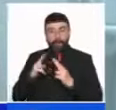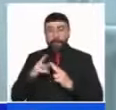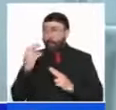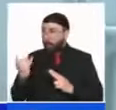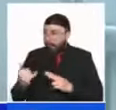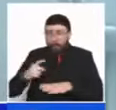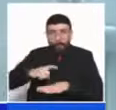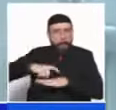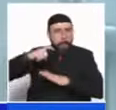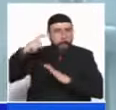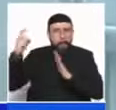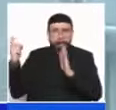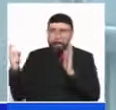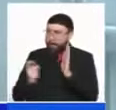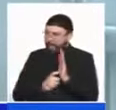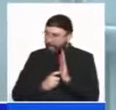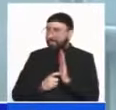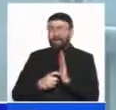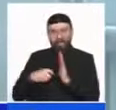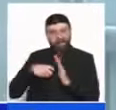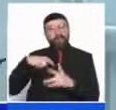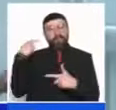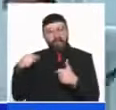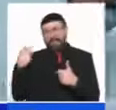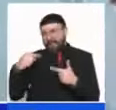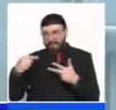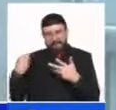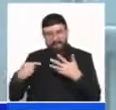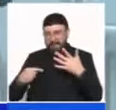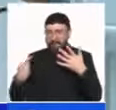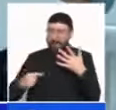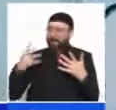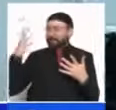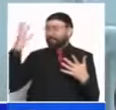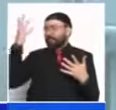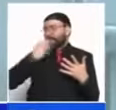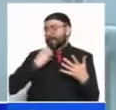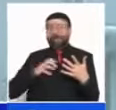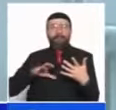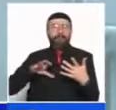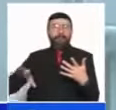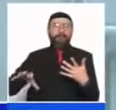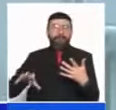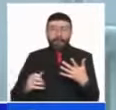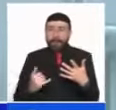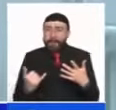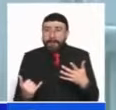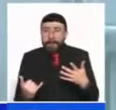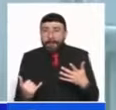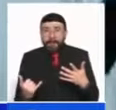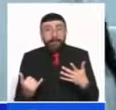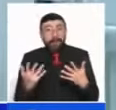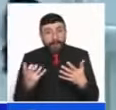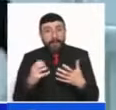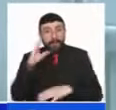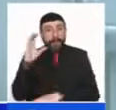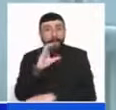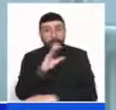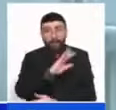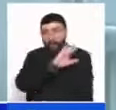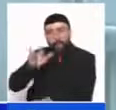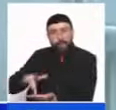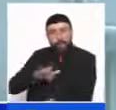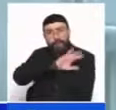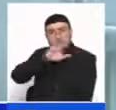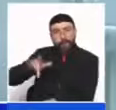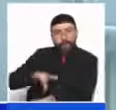el norte con todas las variantes que nosotros tenemos ahí en Argentina, un país hermoso y que obviamente espera a los colombianos. Por eso